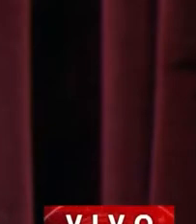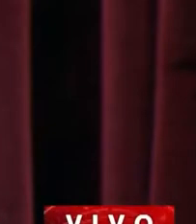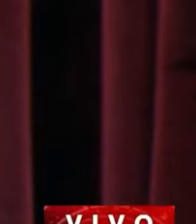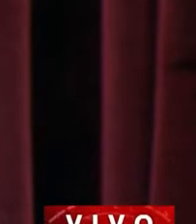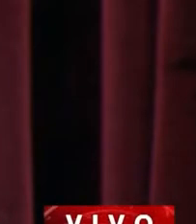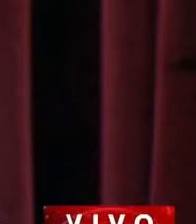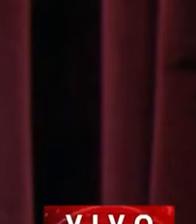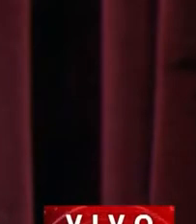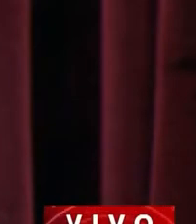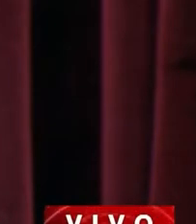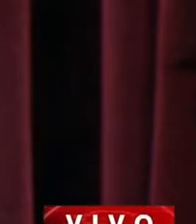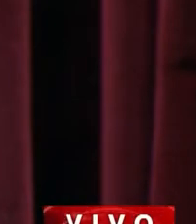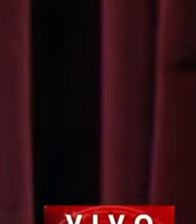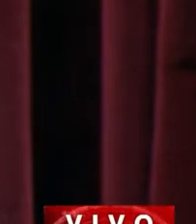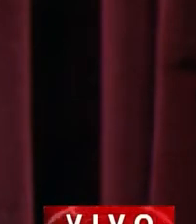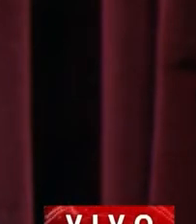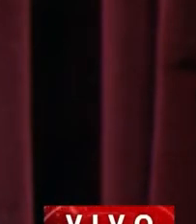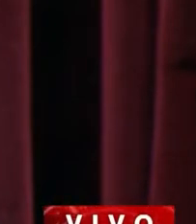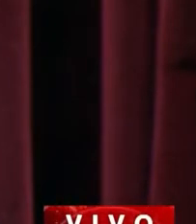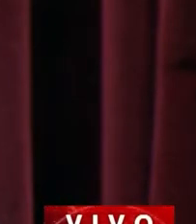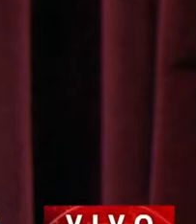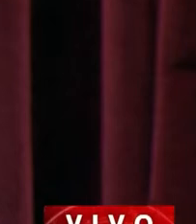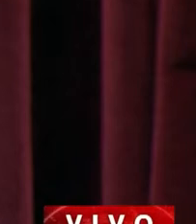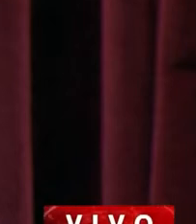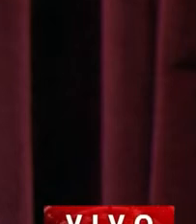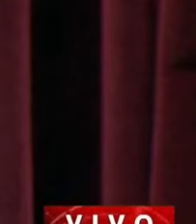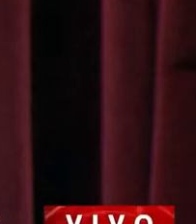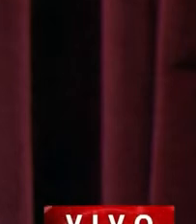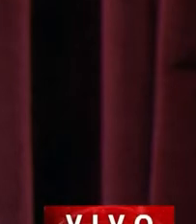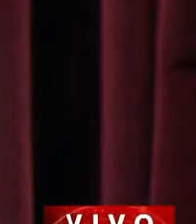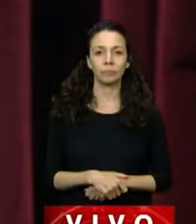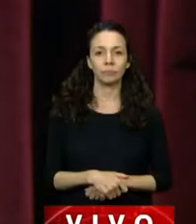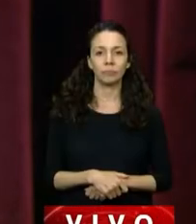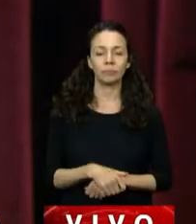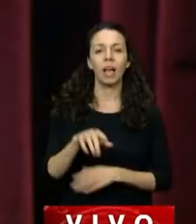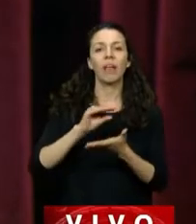Continúa en el uso de la palabra el diputado por la provincia de Tucumán, Domingo Amaya.